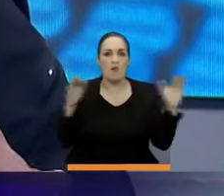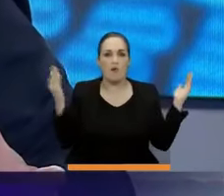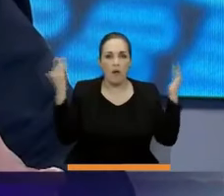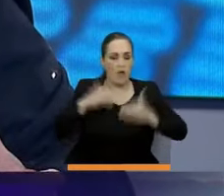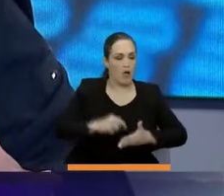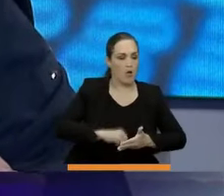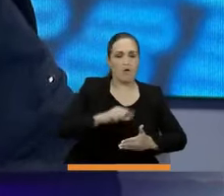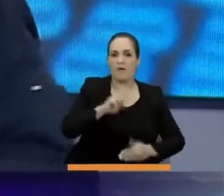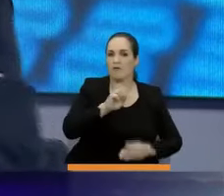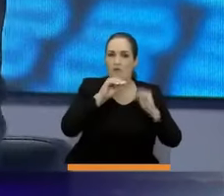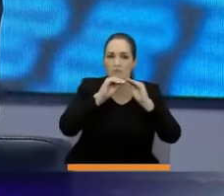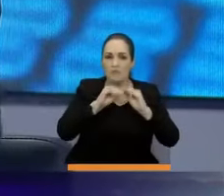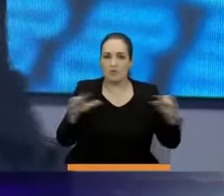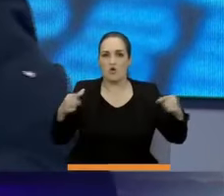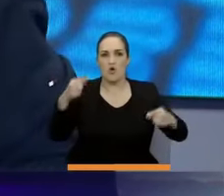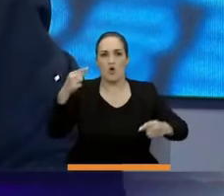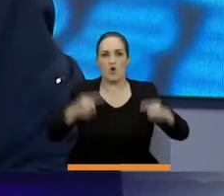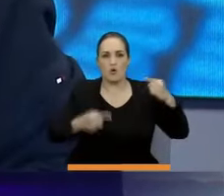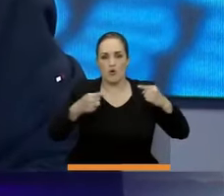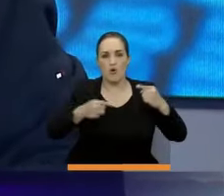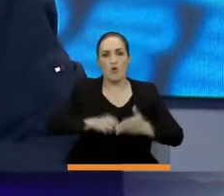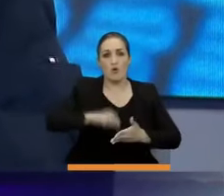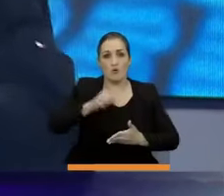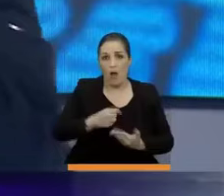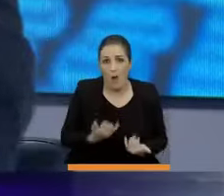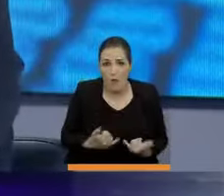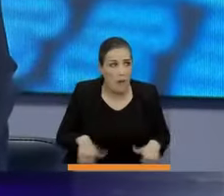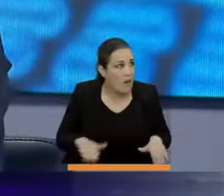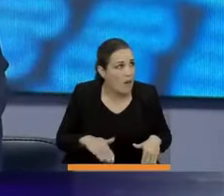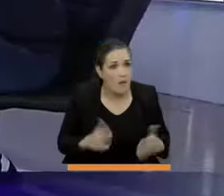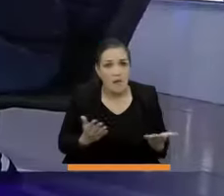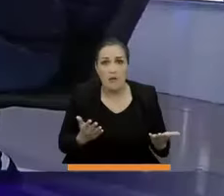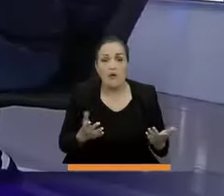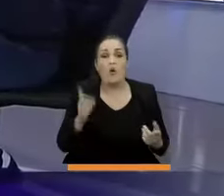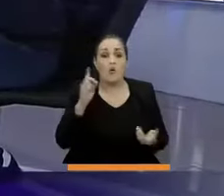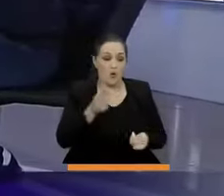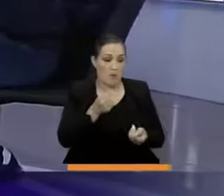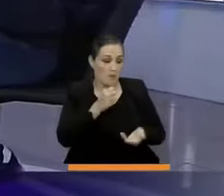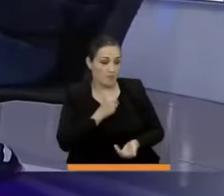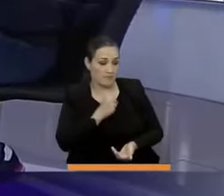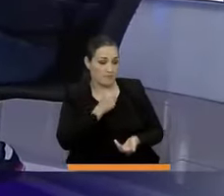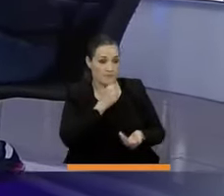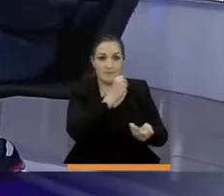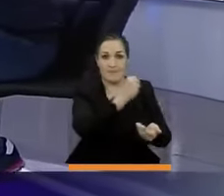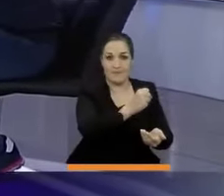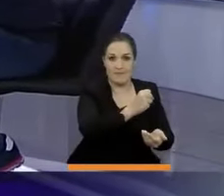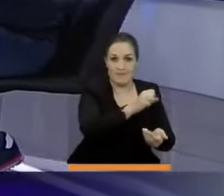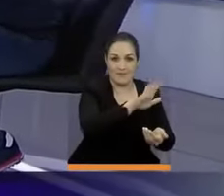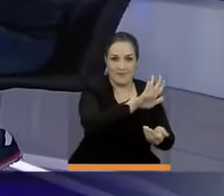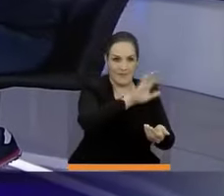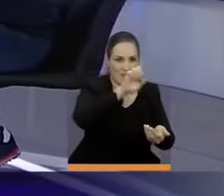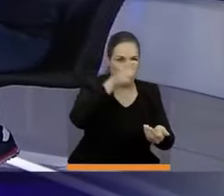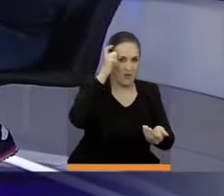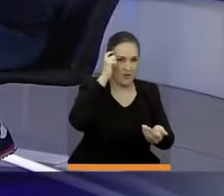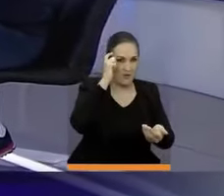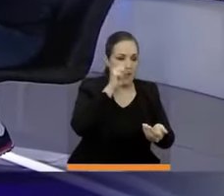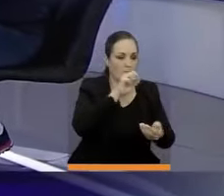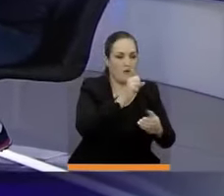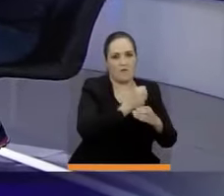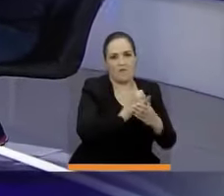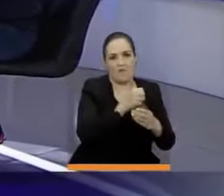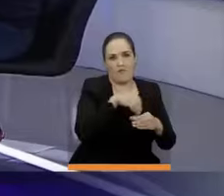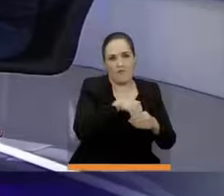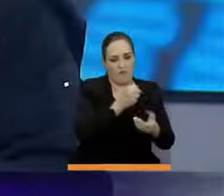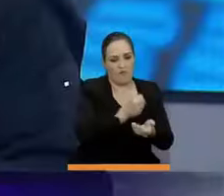el portal de contratación pública. Hoy no pasa eso, porque es que le entregan los recursos a los entes territoriales a fondos mixtos, por ejemplo, o